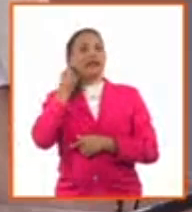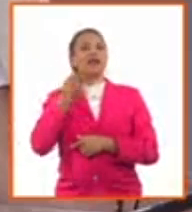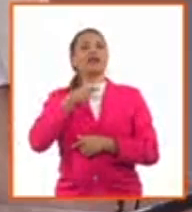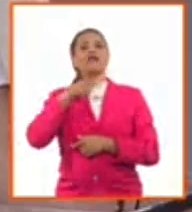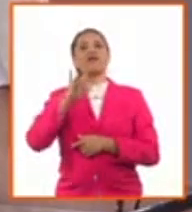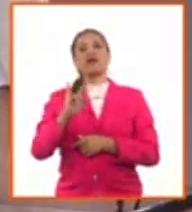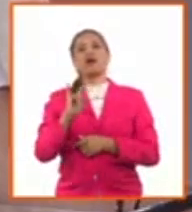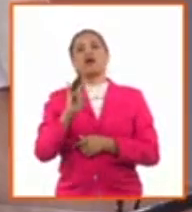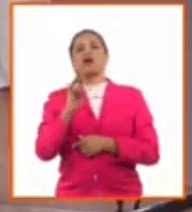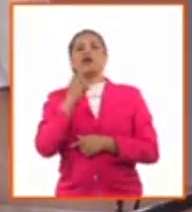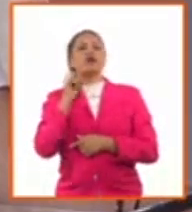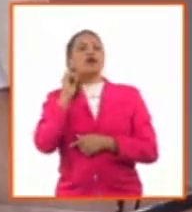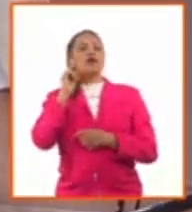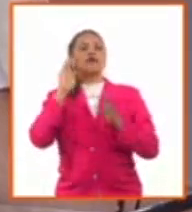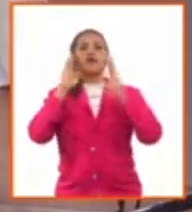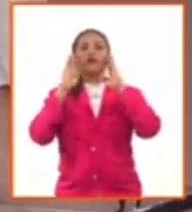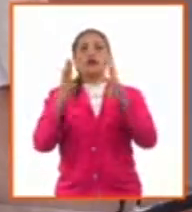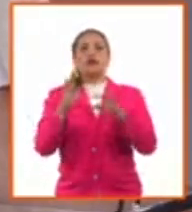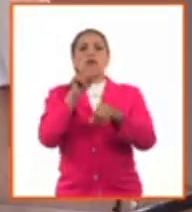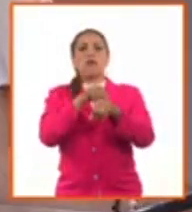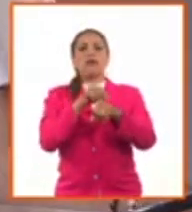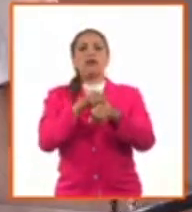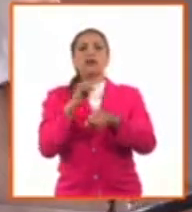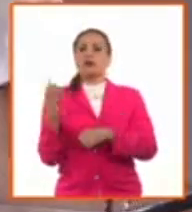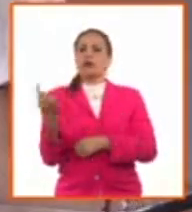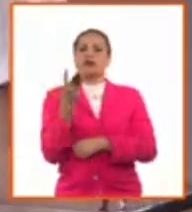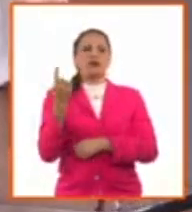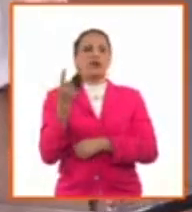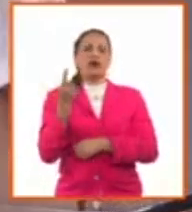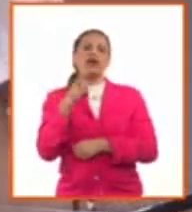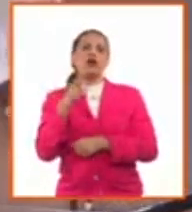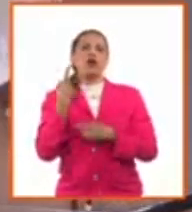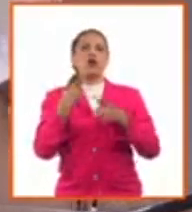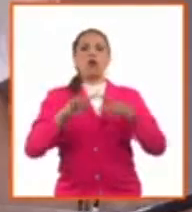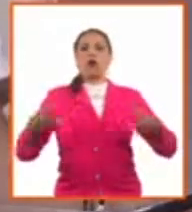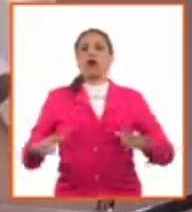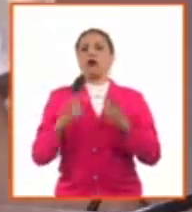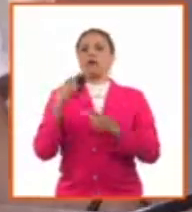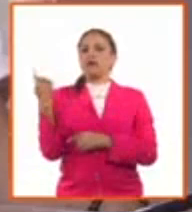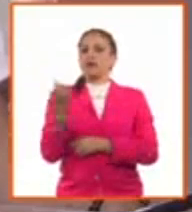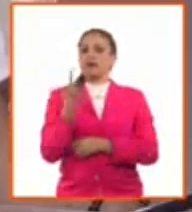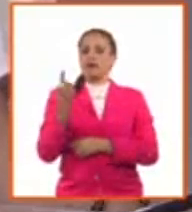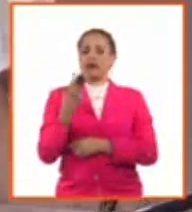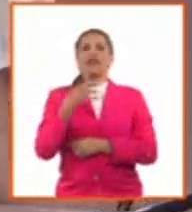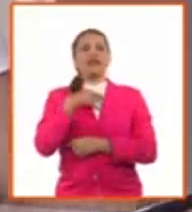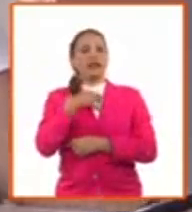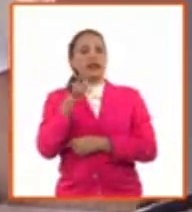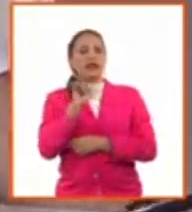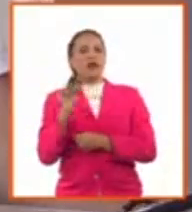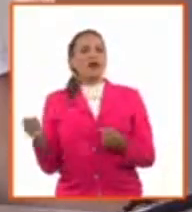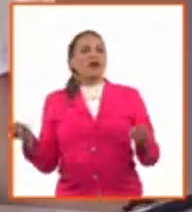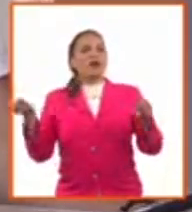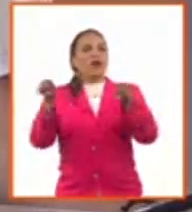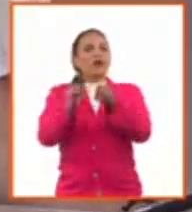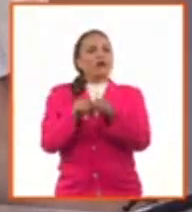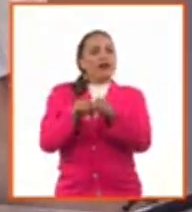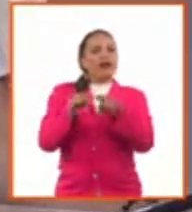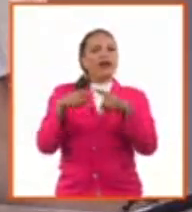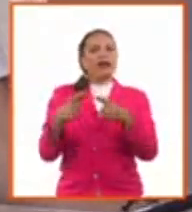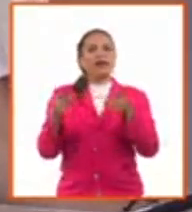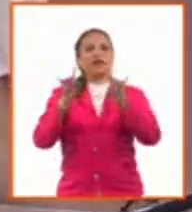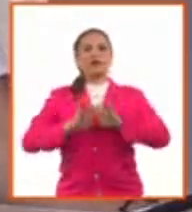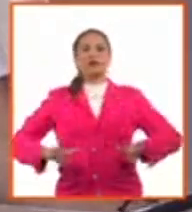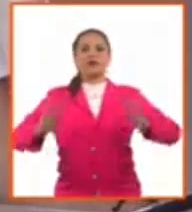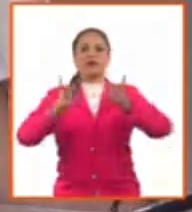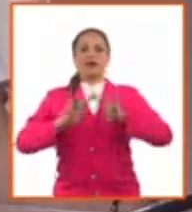pueden reducirse a grandes momentos nacionales o a grandes actos nacionales, sino que tenía que conectar realmente con